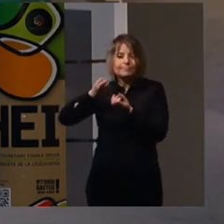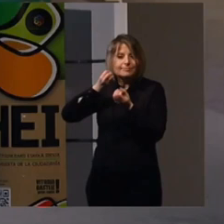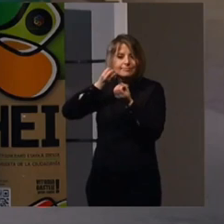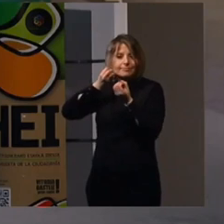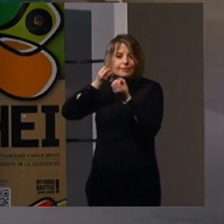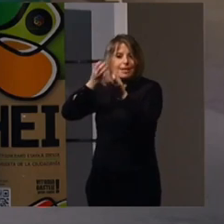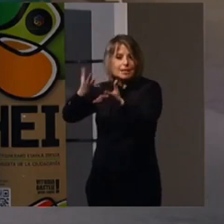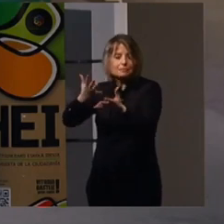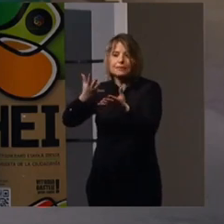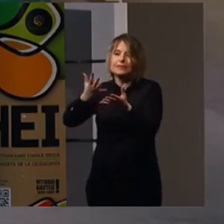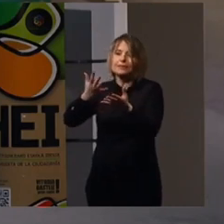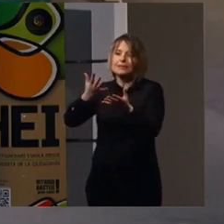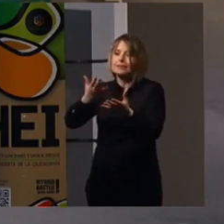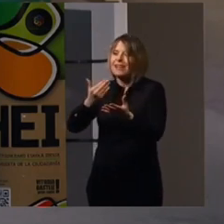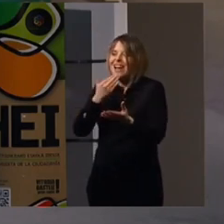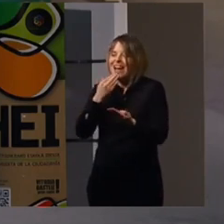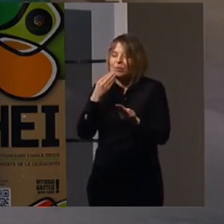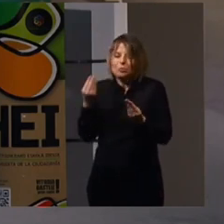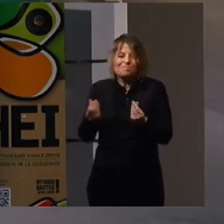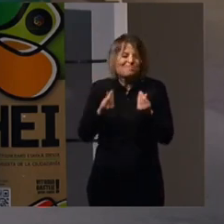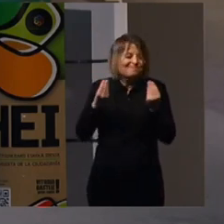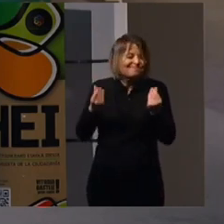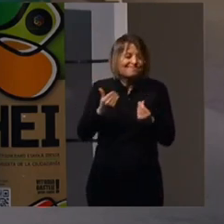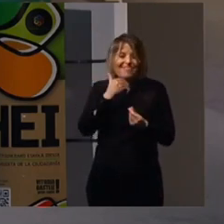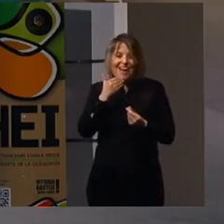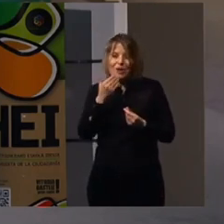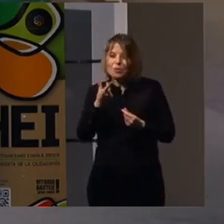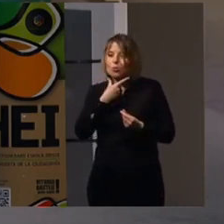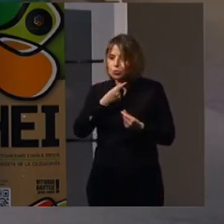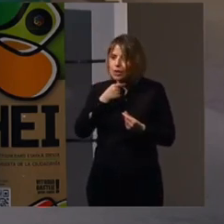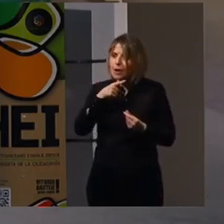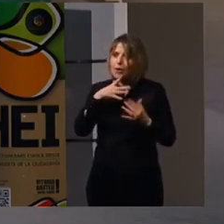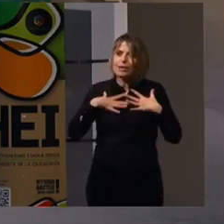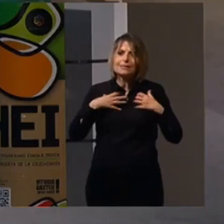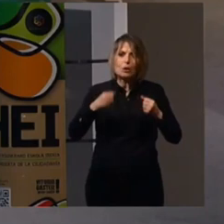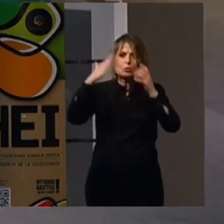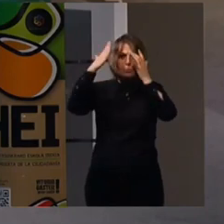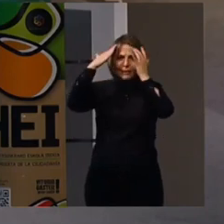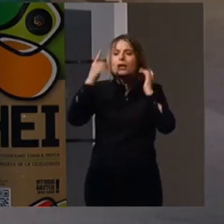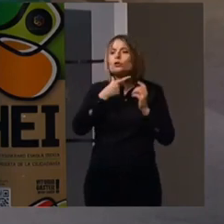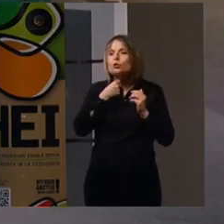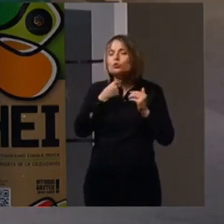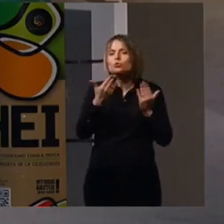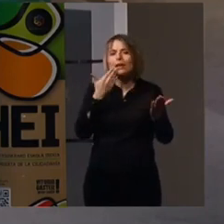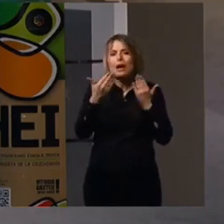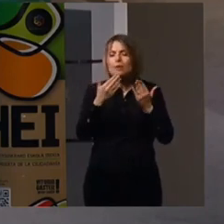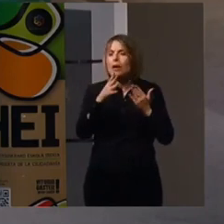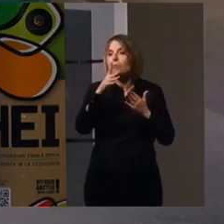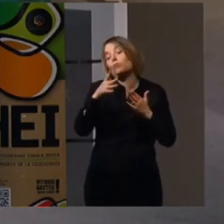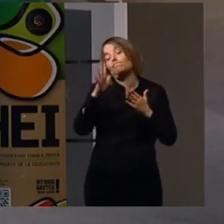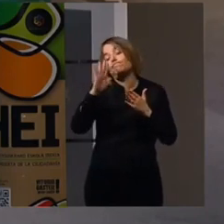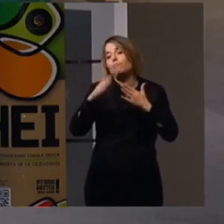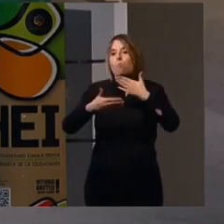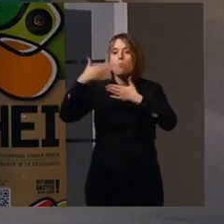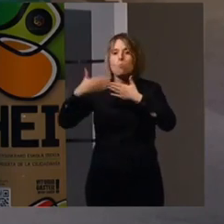que de alguna forma en un primer momento como que algo nos chirriaba. O sea, nos gustaba que se estuviera hablando tanto de salud mental y que estuviera en el foco, que fuera un tema de moda, por